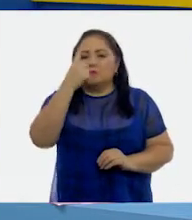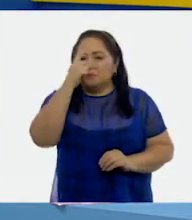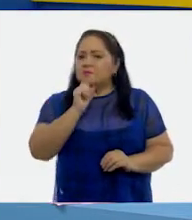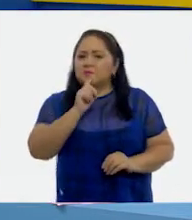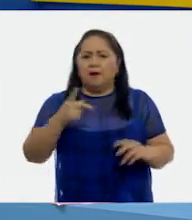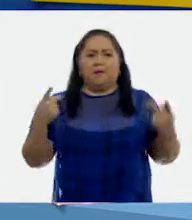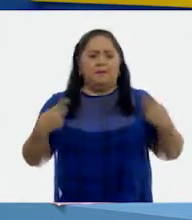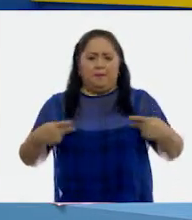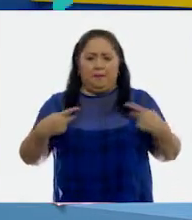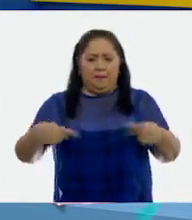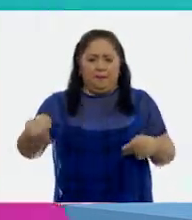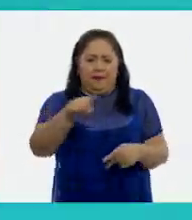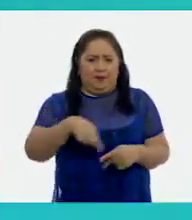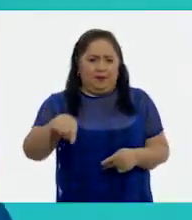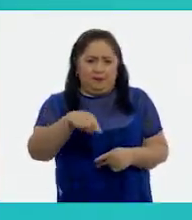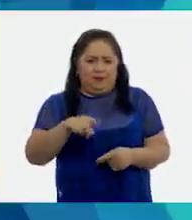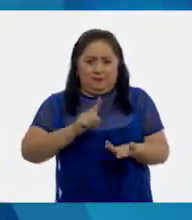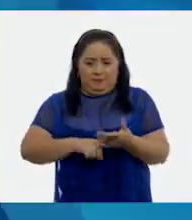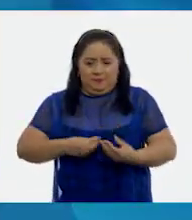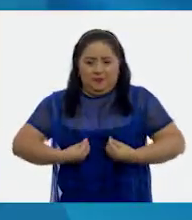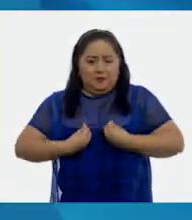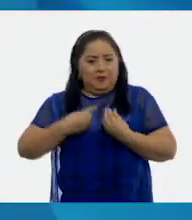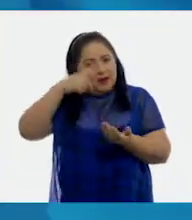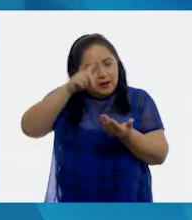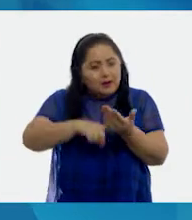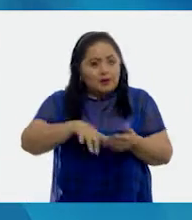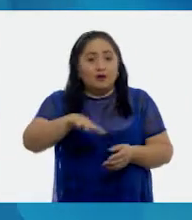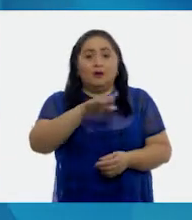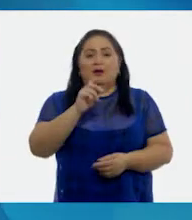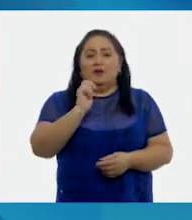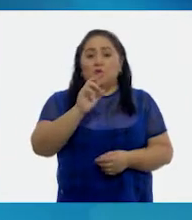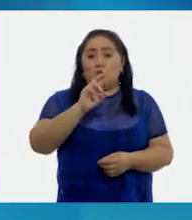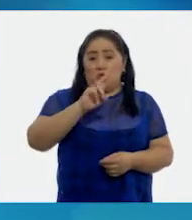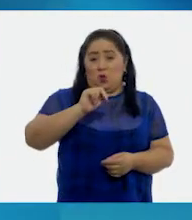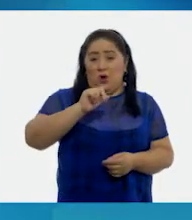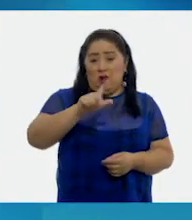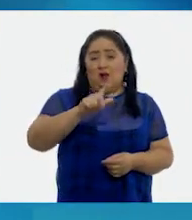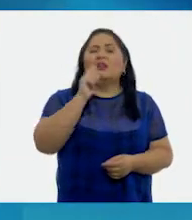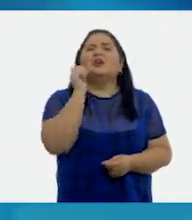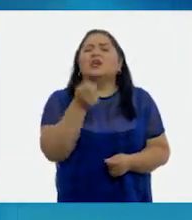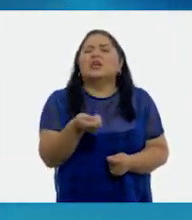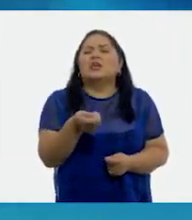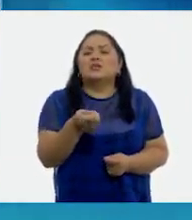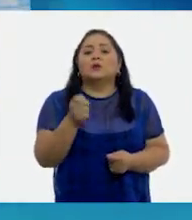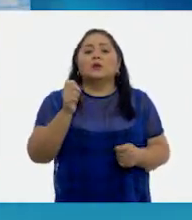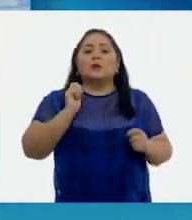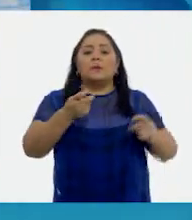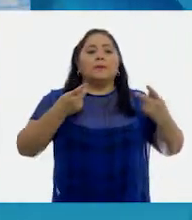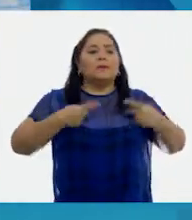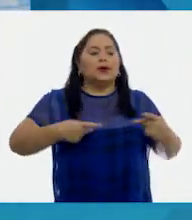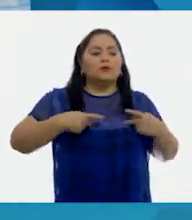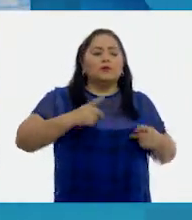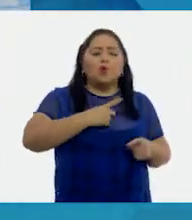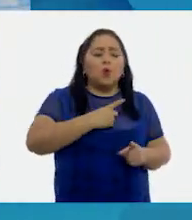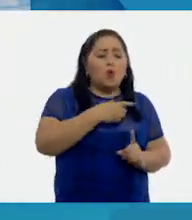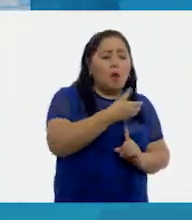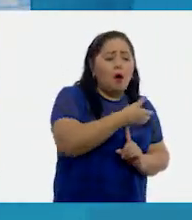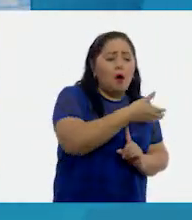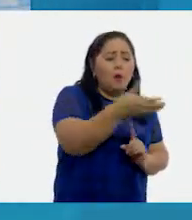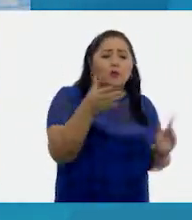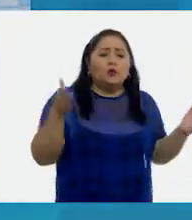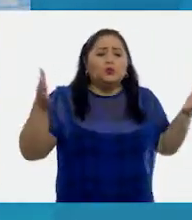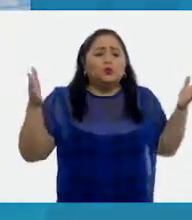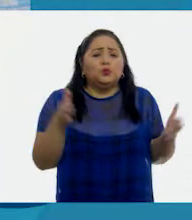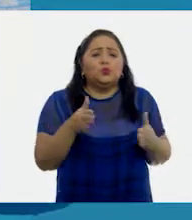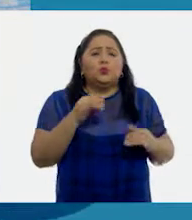población que vive en ellas. La población rural es aquella que ocupa asentamientos